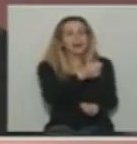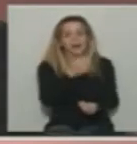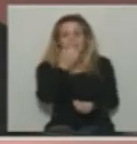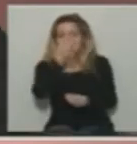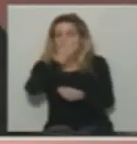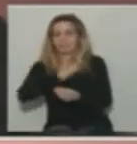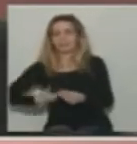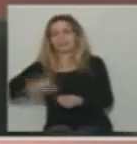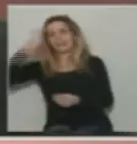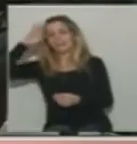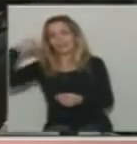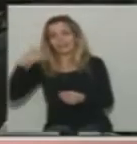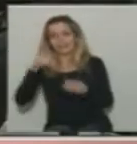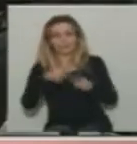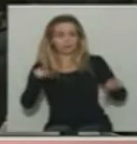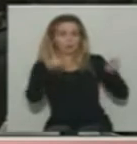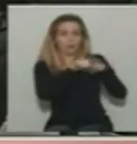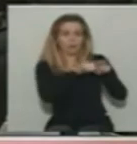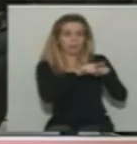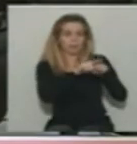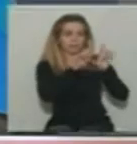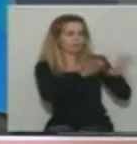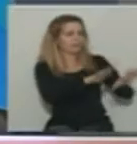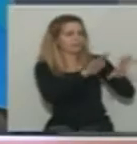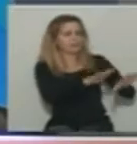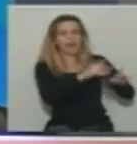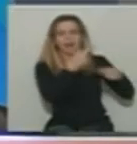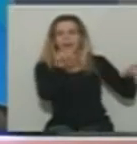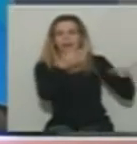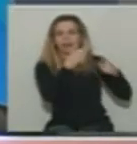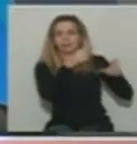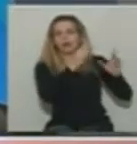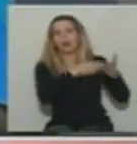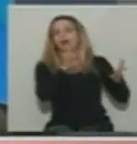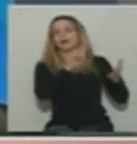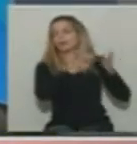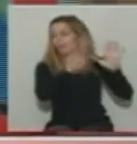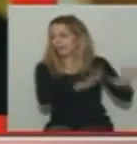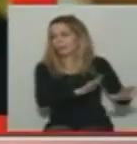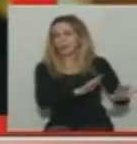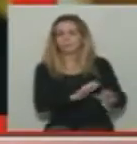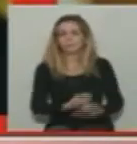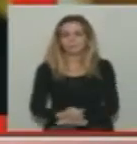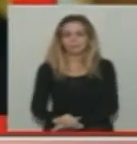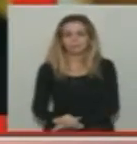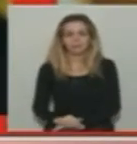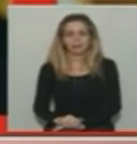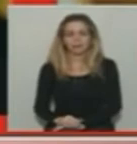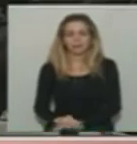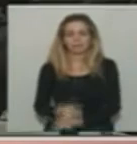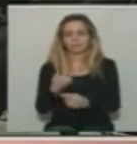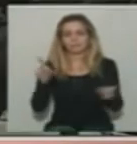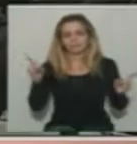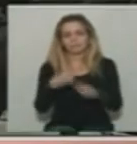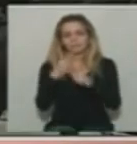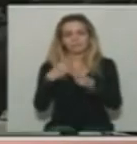¿Sí? Él parala, es ella. Parala, está bien, no pongan el coro, poné. Está bien, parala. ¿No es que pegadiza? Muy pegadiza, muy divertida.